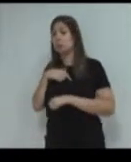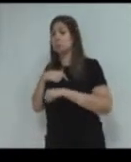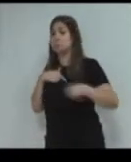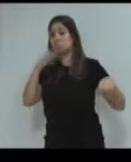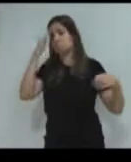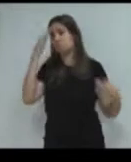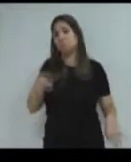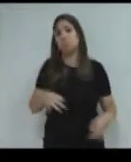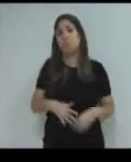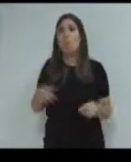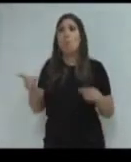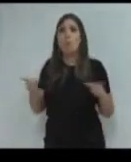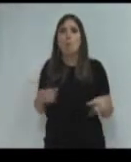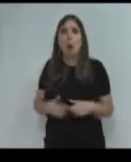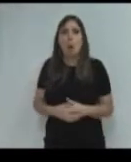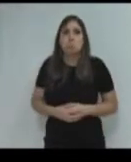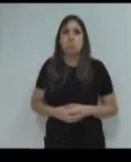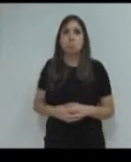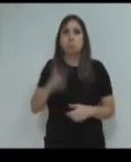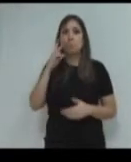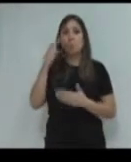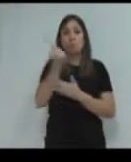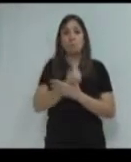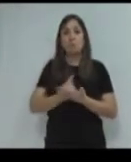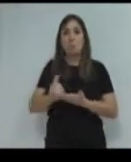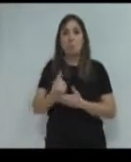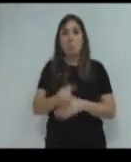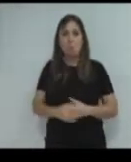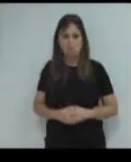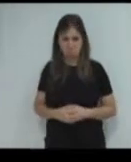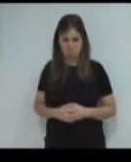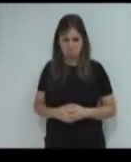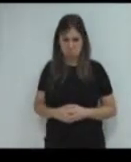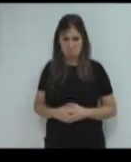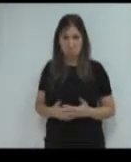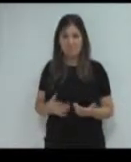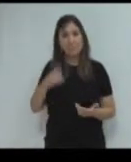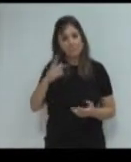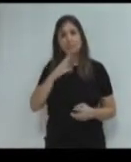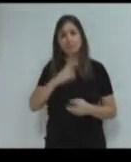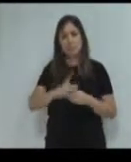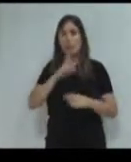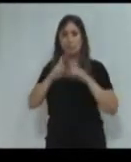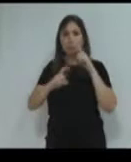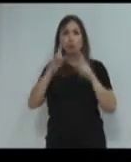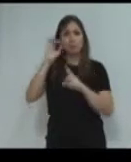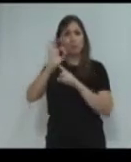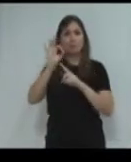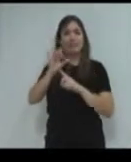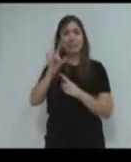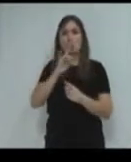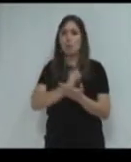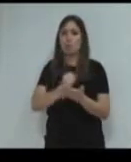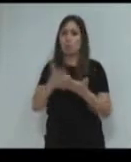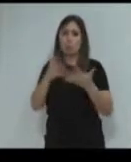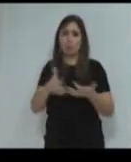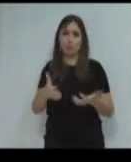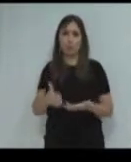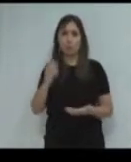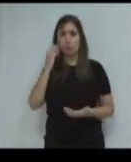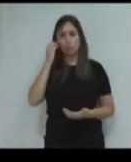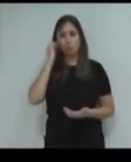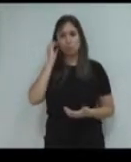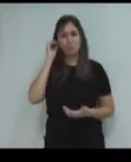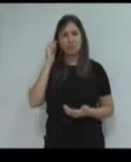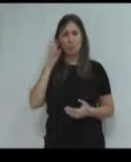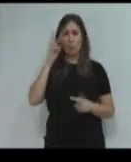Porque no sabías cuál era, claro. Porque ves el dibujo y Tienes dices, razón. eso es señalética, eso es documentación. Efectivamente. Y te quedas